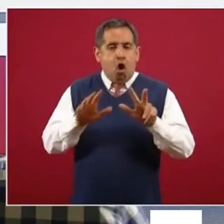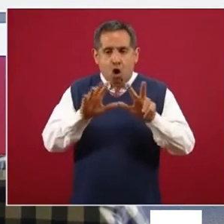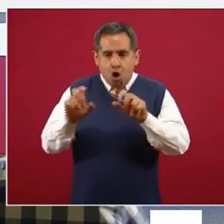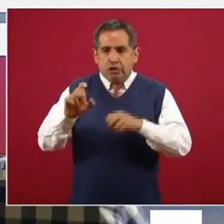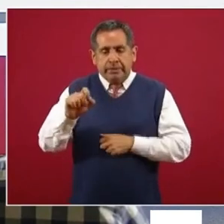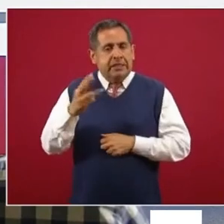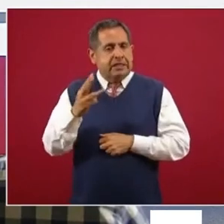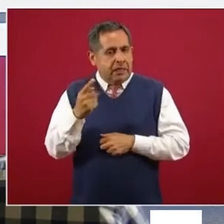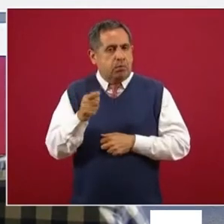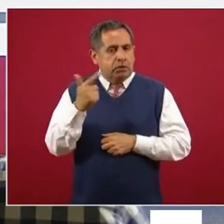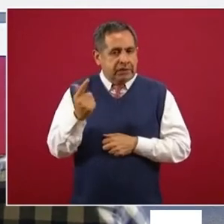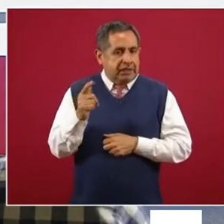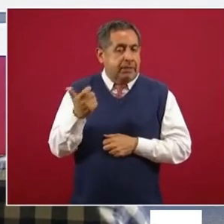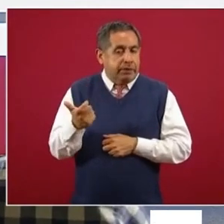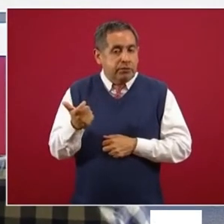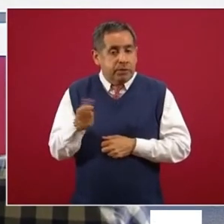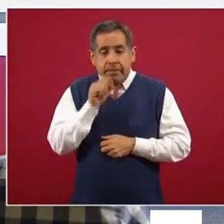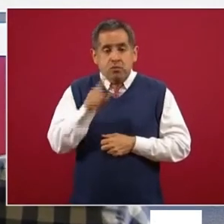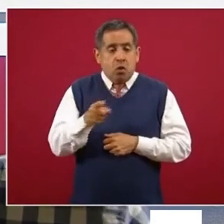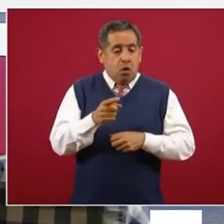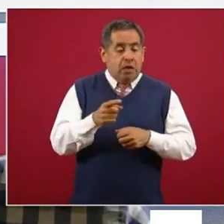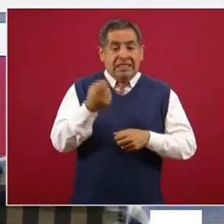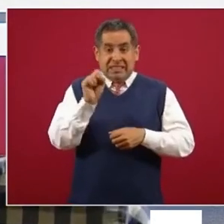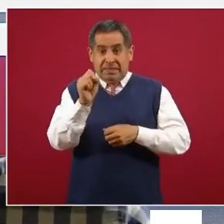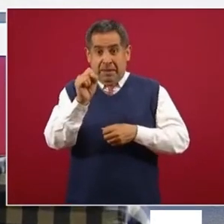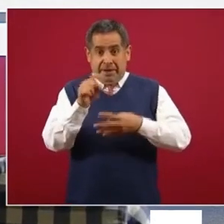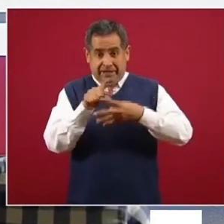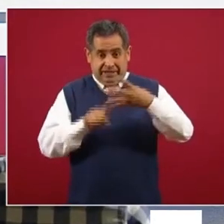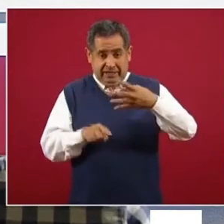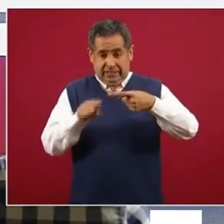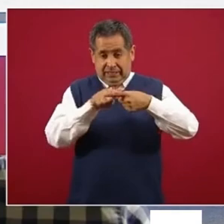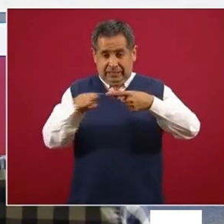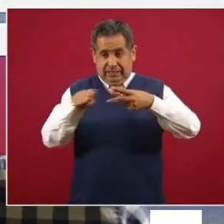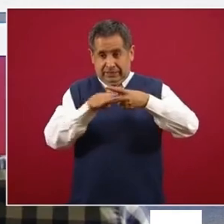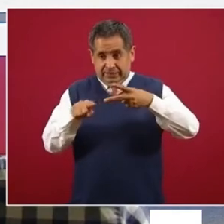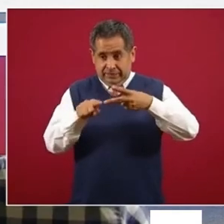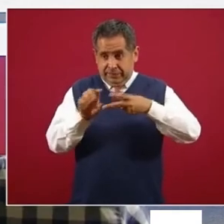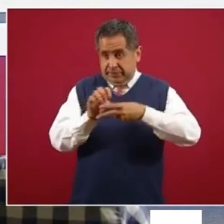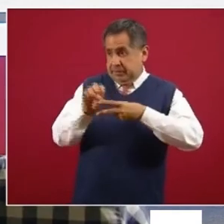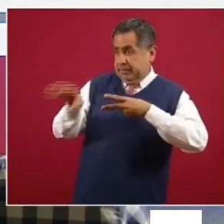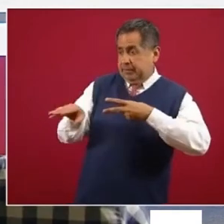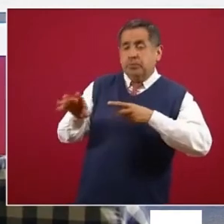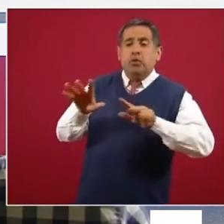que hacia las primeras semanas del mes de septiembre tengan un saldo de al menos